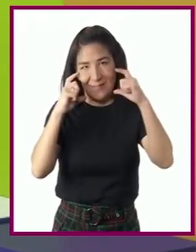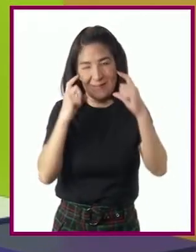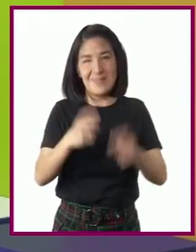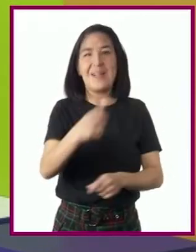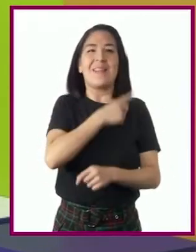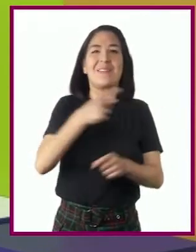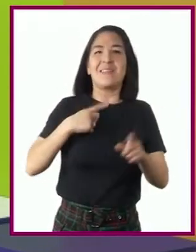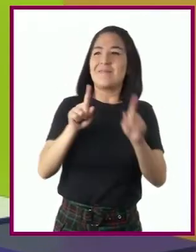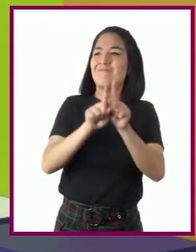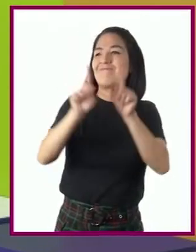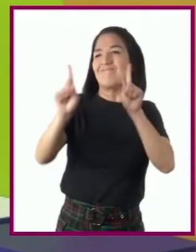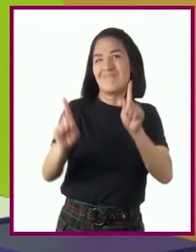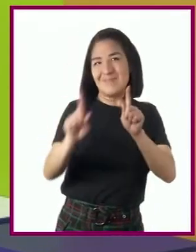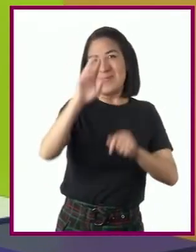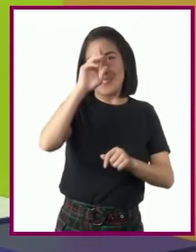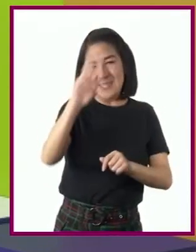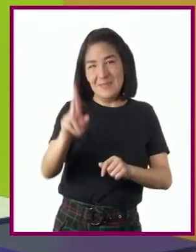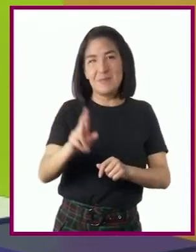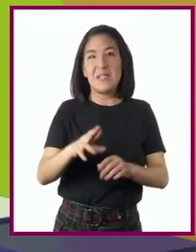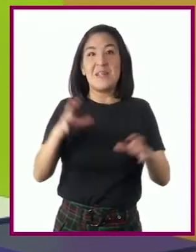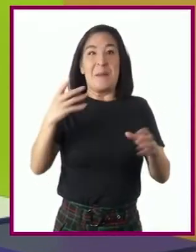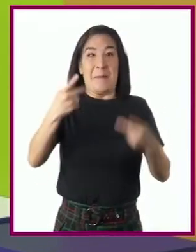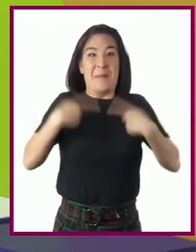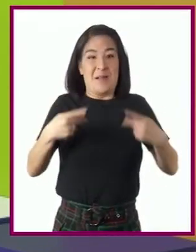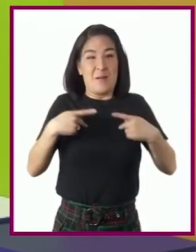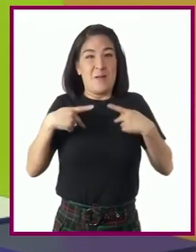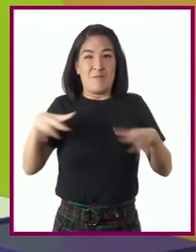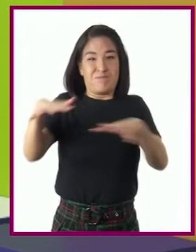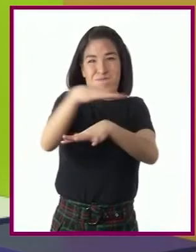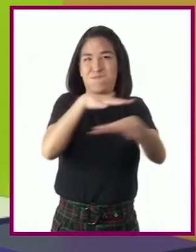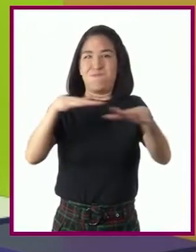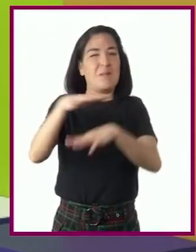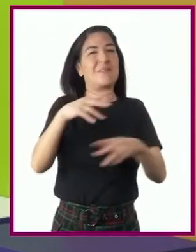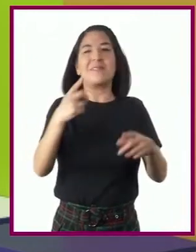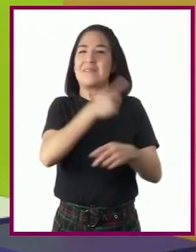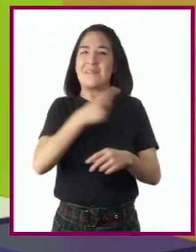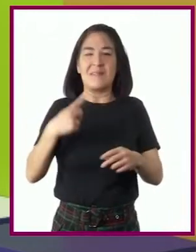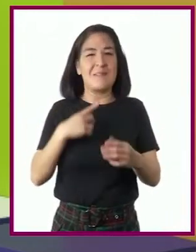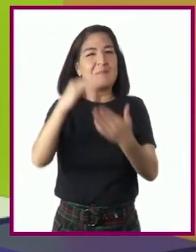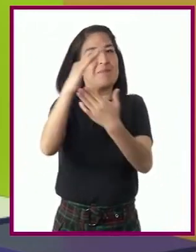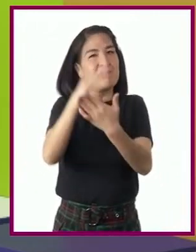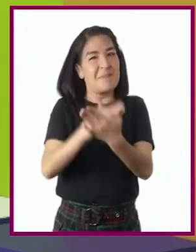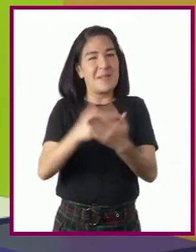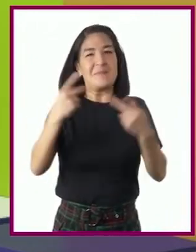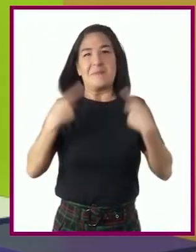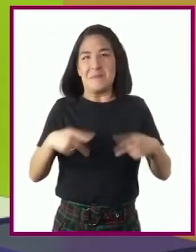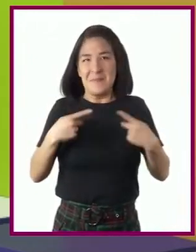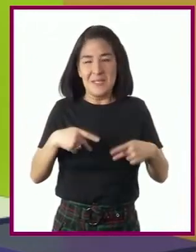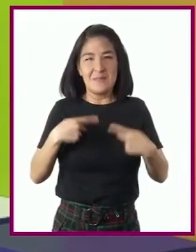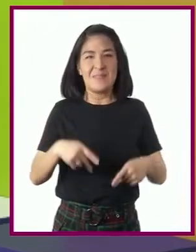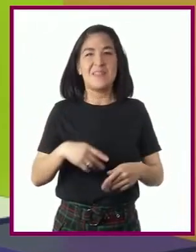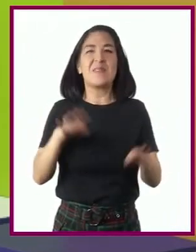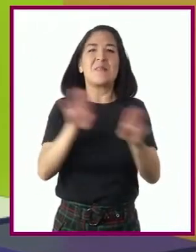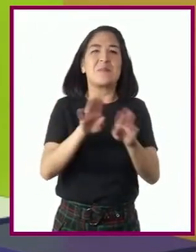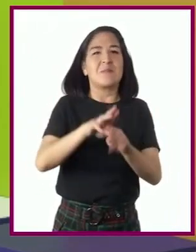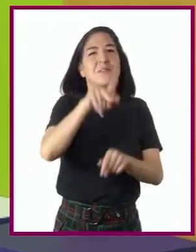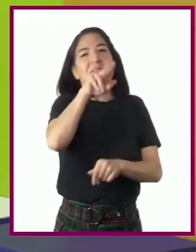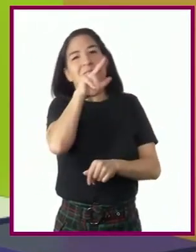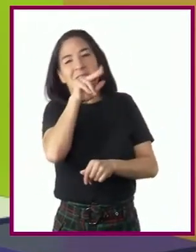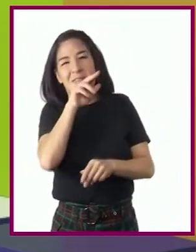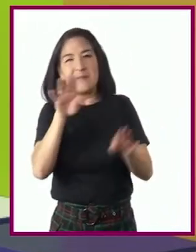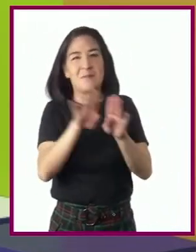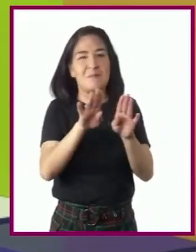sana distancia, evitar aglomeraciones, entre otras cosas. Puede ser agobiante sentirse en medio de